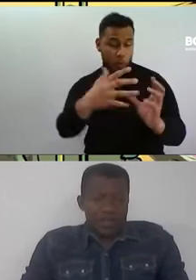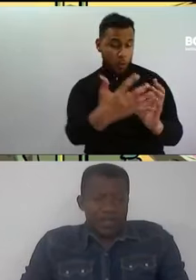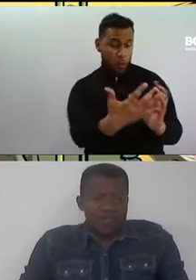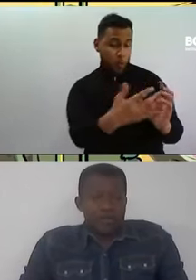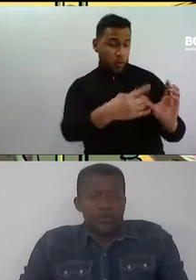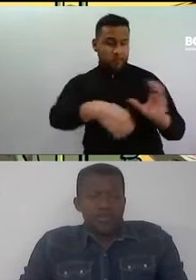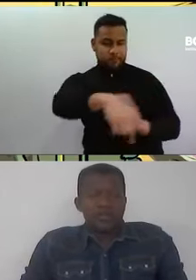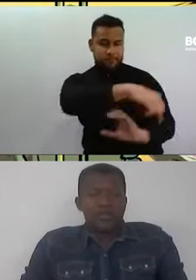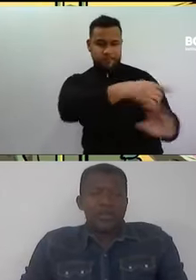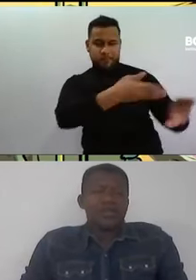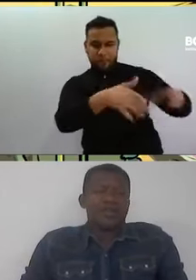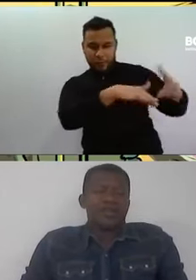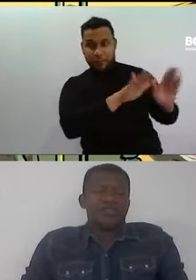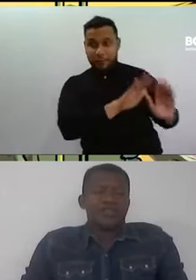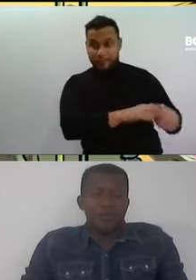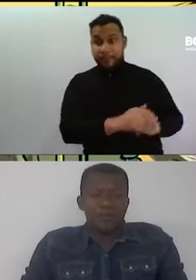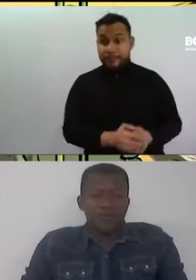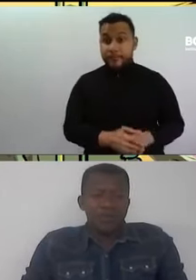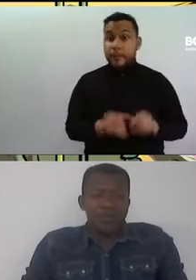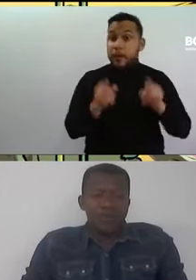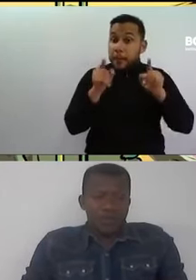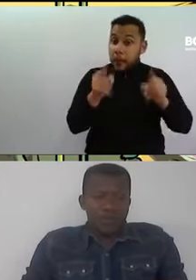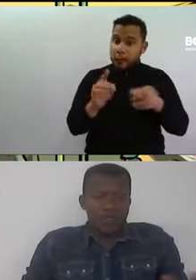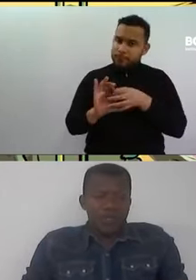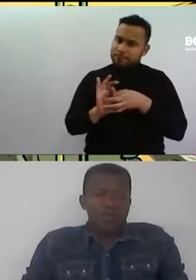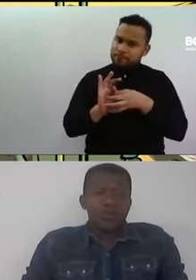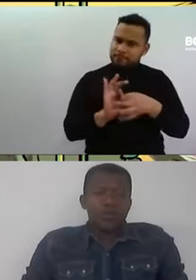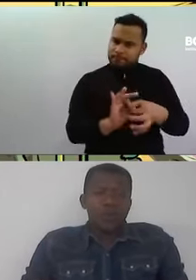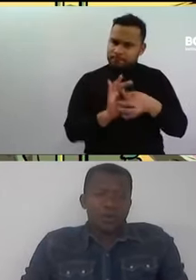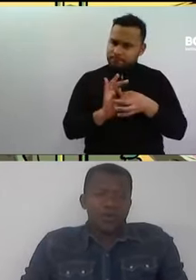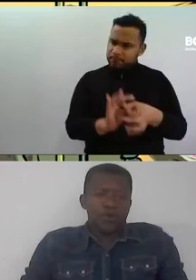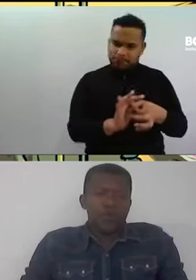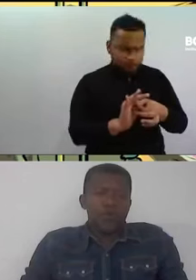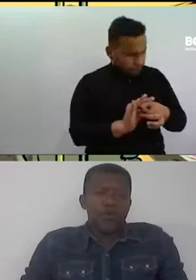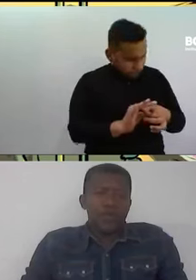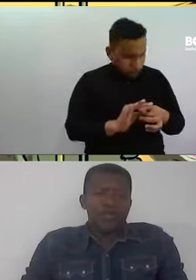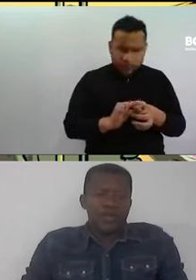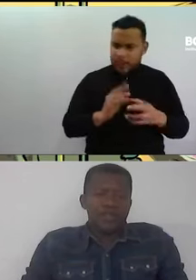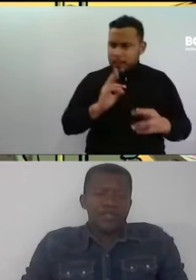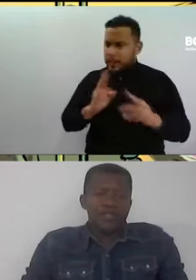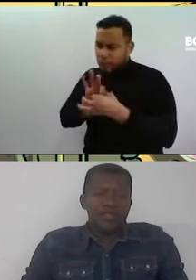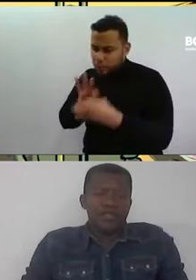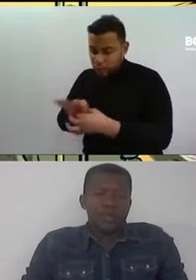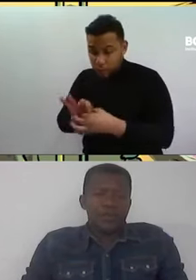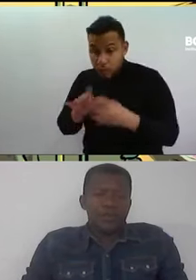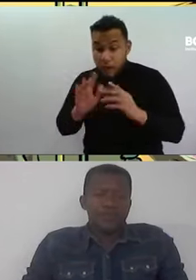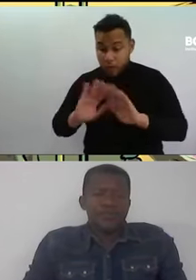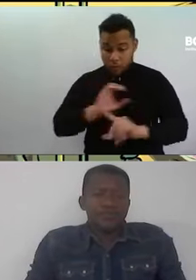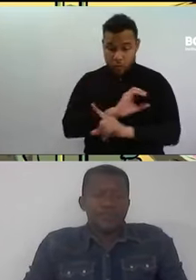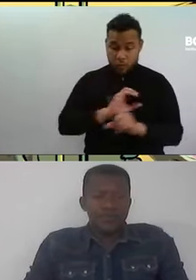Por eso es nuestra estrecha relación de nuestra cultura con nuestra literatura.